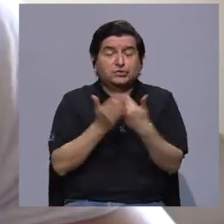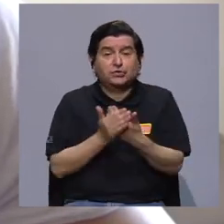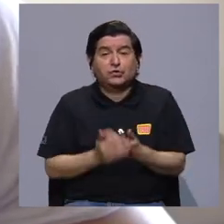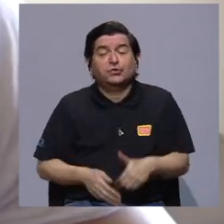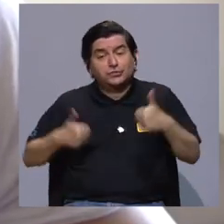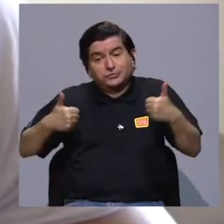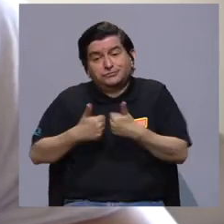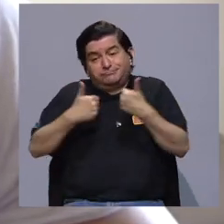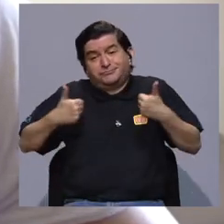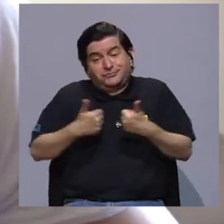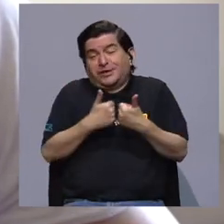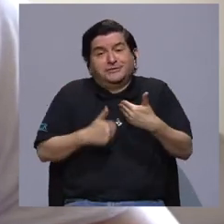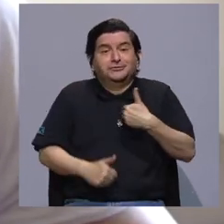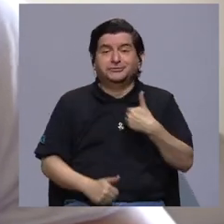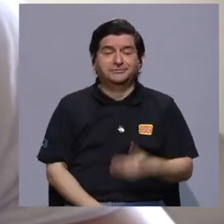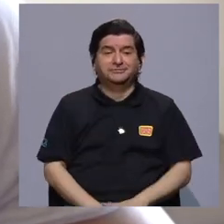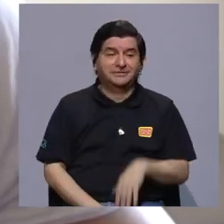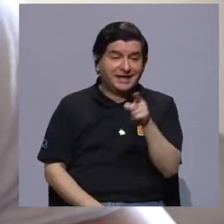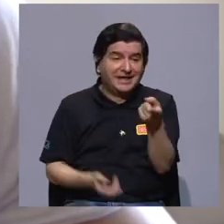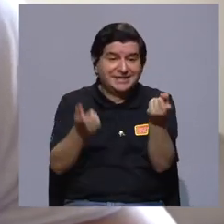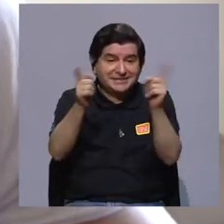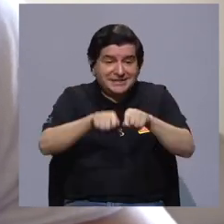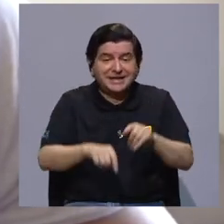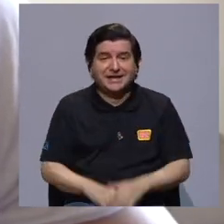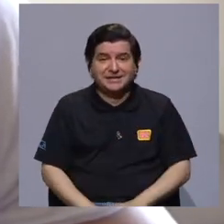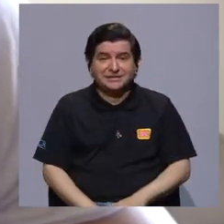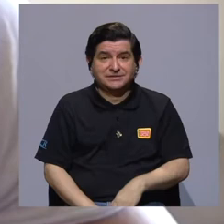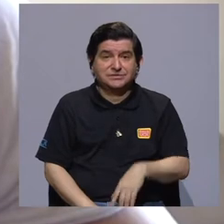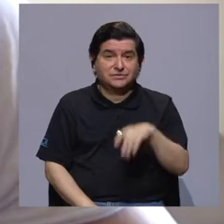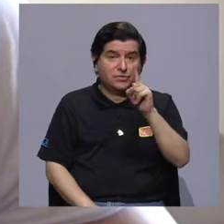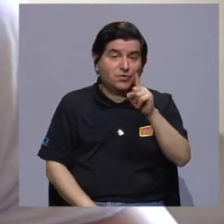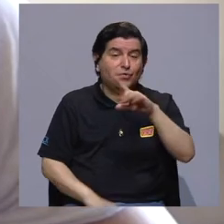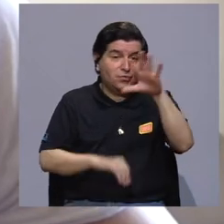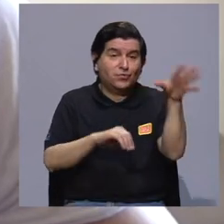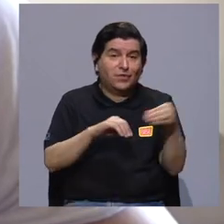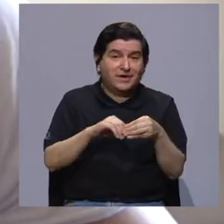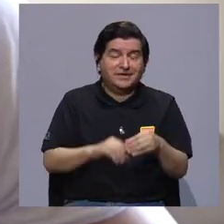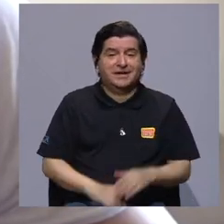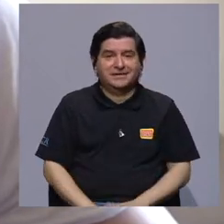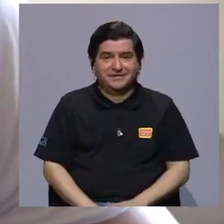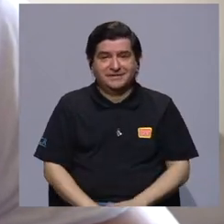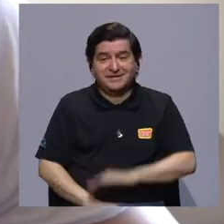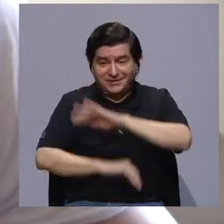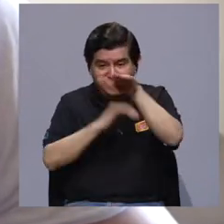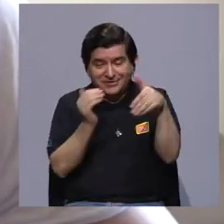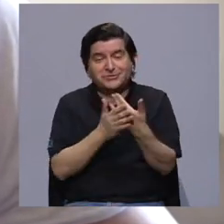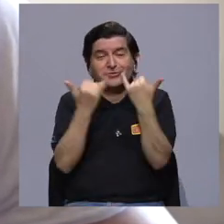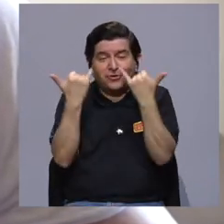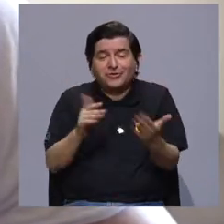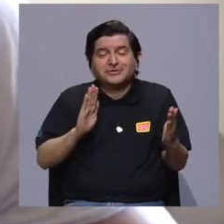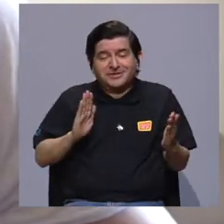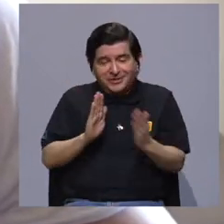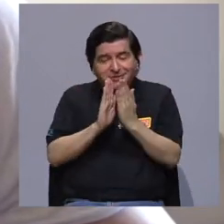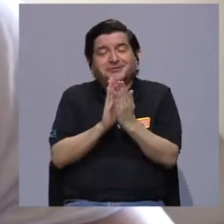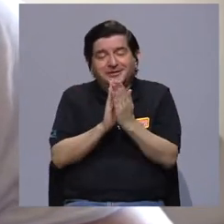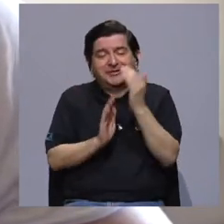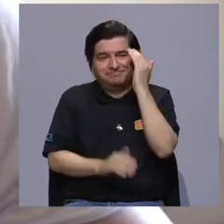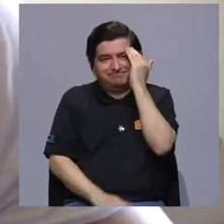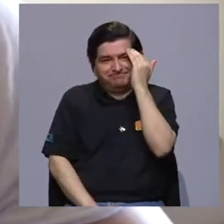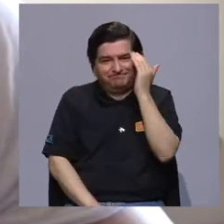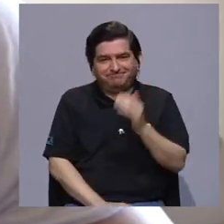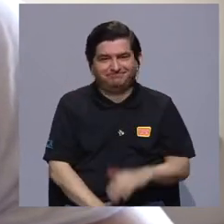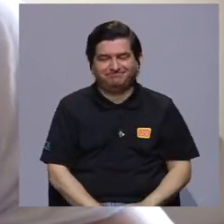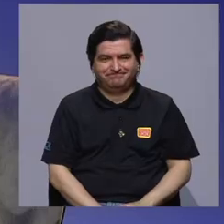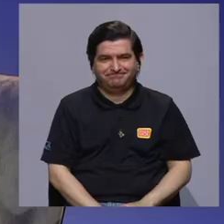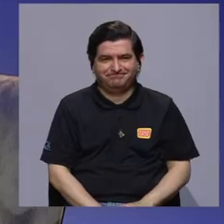pues todo proyecto tiene sus retos, ¿verdad? Y tuvo que vivir uno más, ¿verdad? El cual todos estamos viviendo